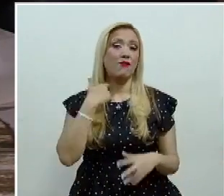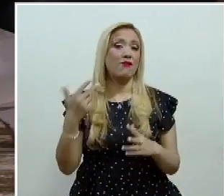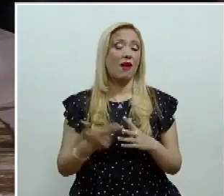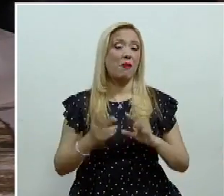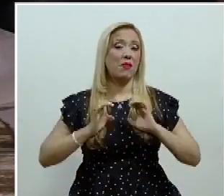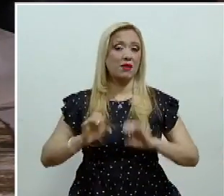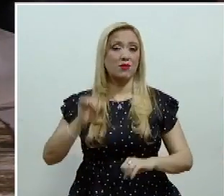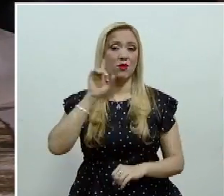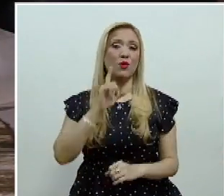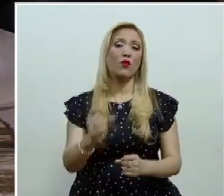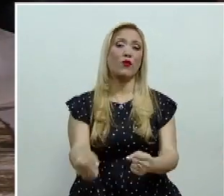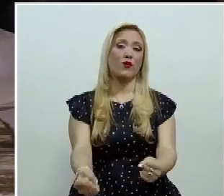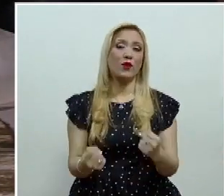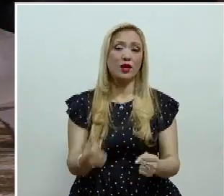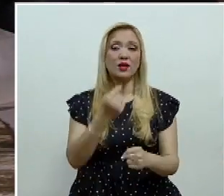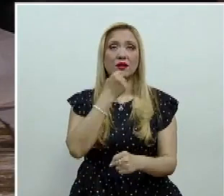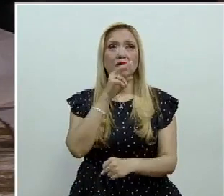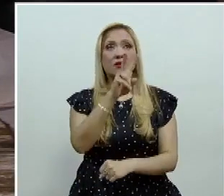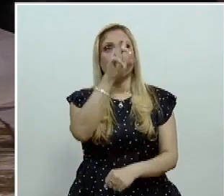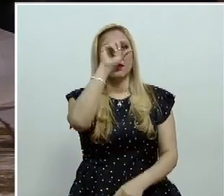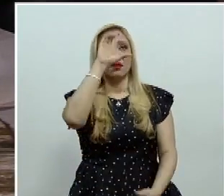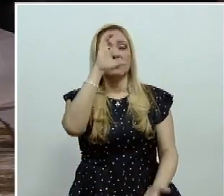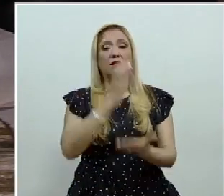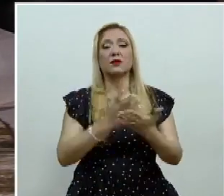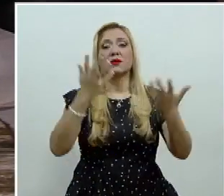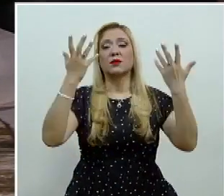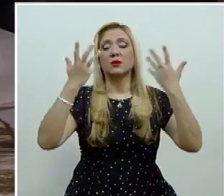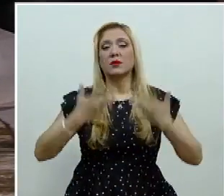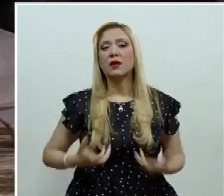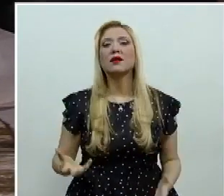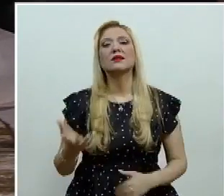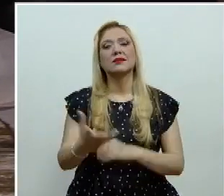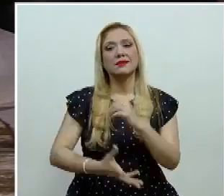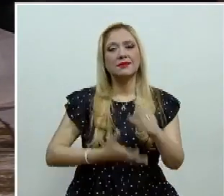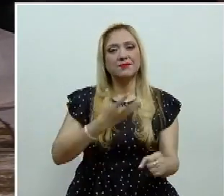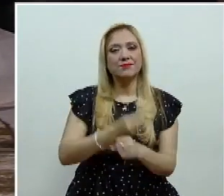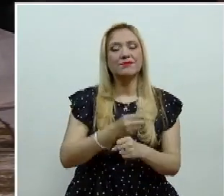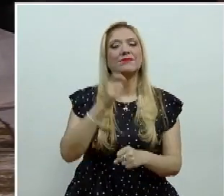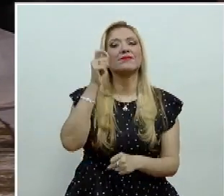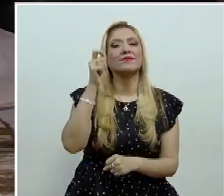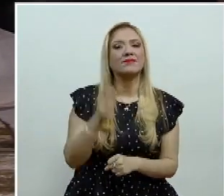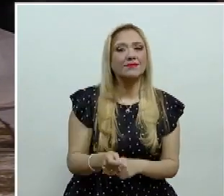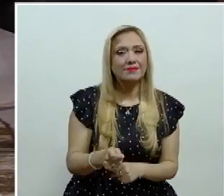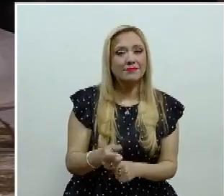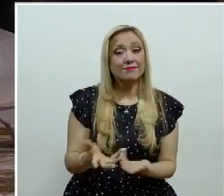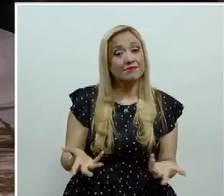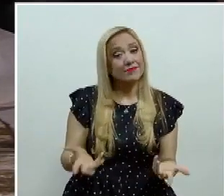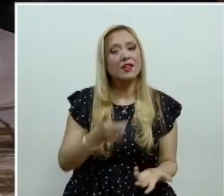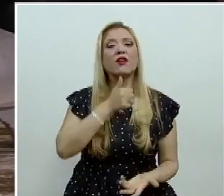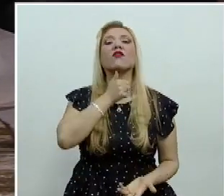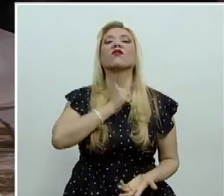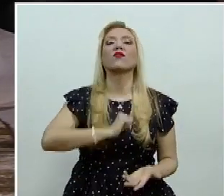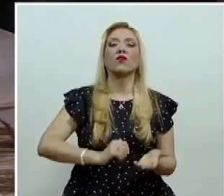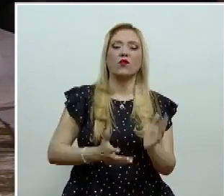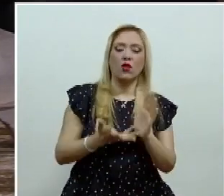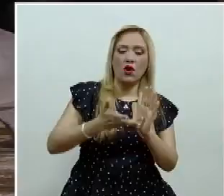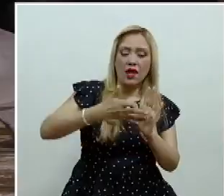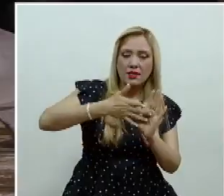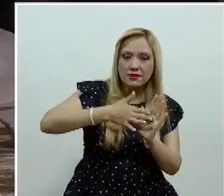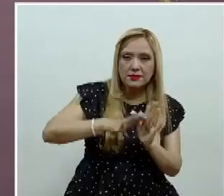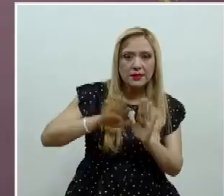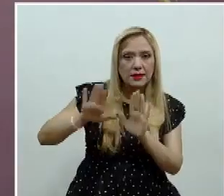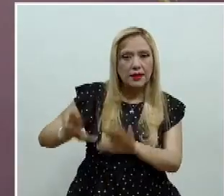feminicidio. Y una forma de identificar qué es lo que se tiene que reparar o reencaminar es mediante el uso de las ciencias forenses, como trabajo